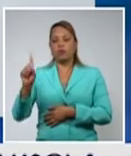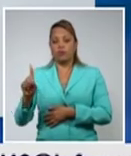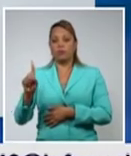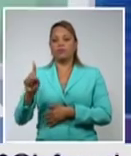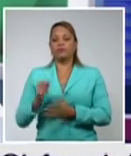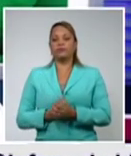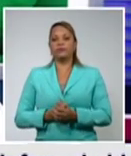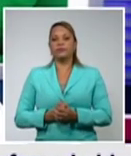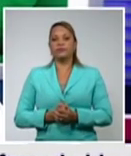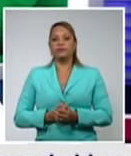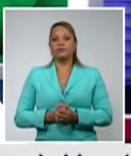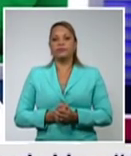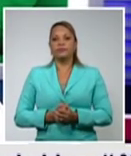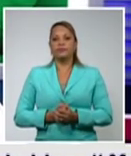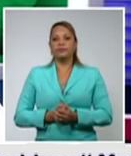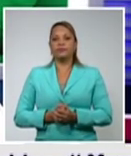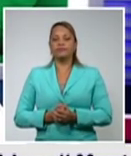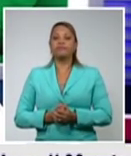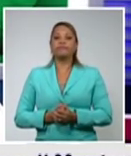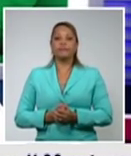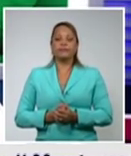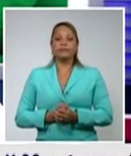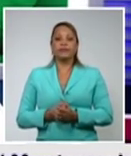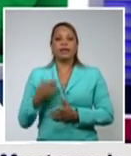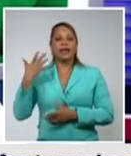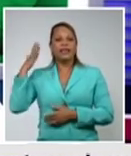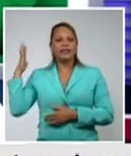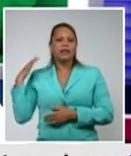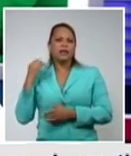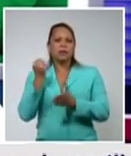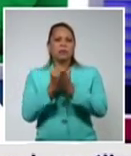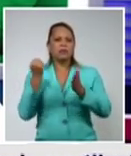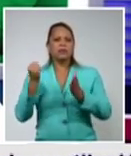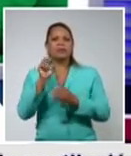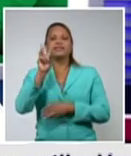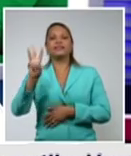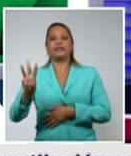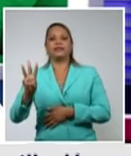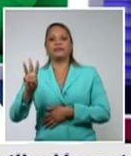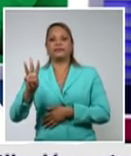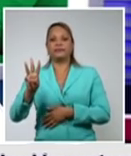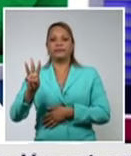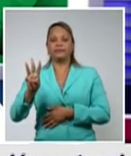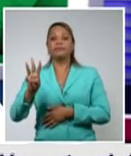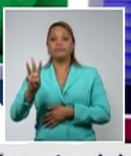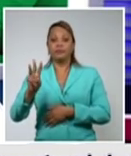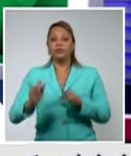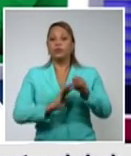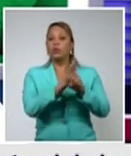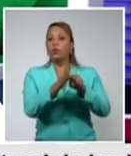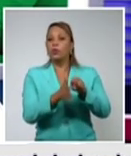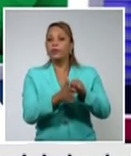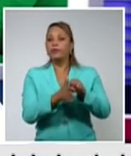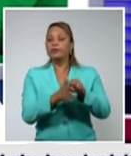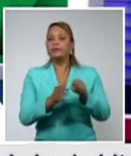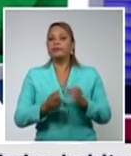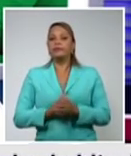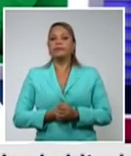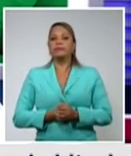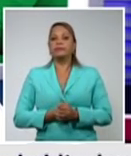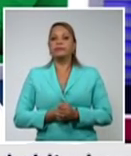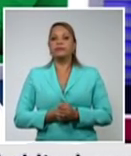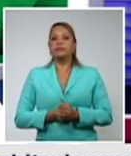cada uno. Extranjeros se diagnosticaron ayer 3 personas con COVID-19. Una